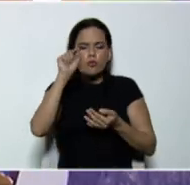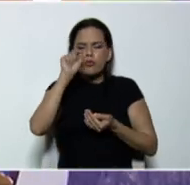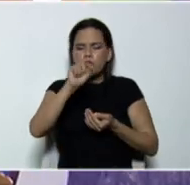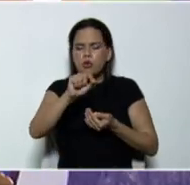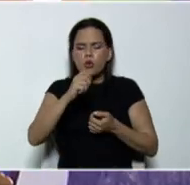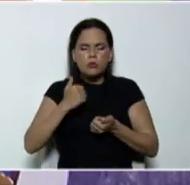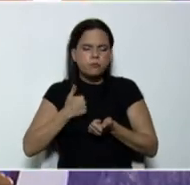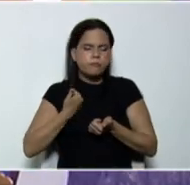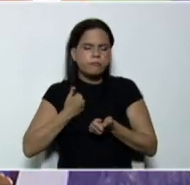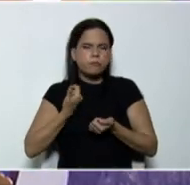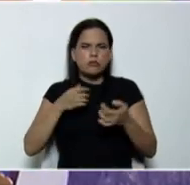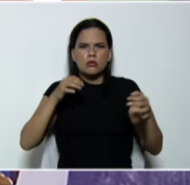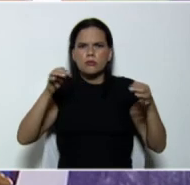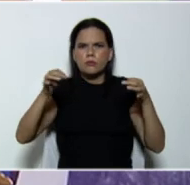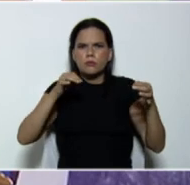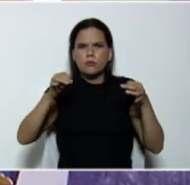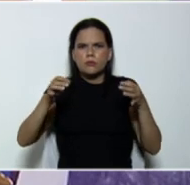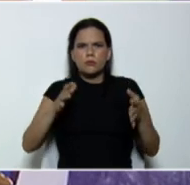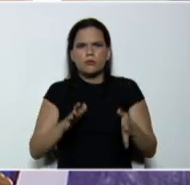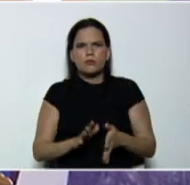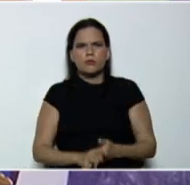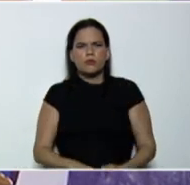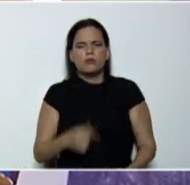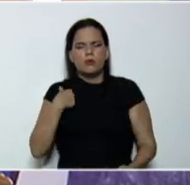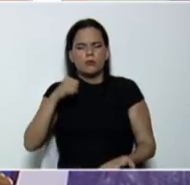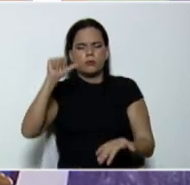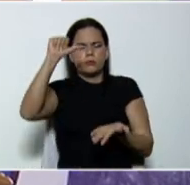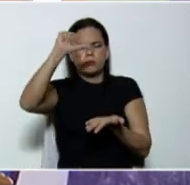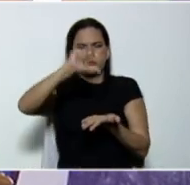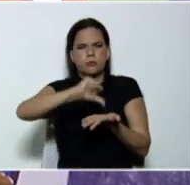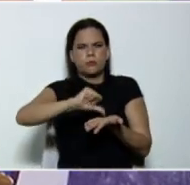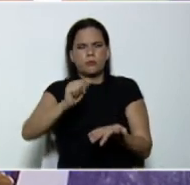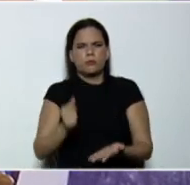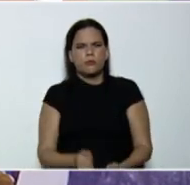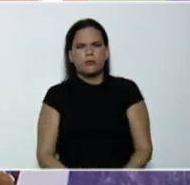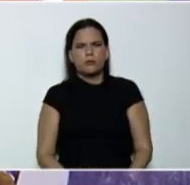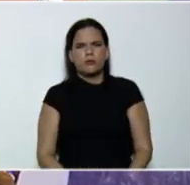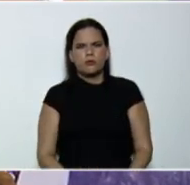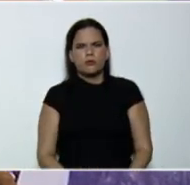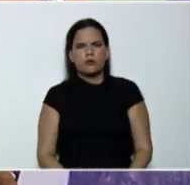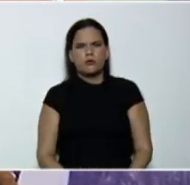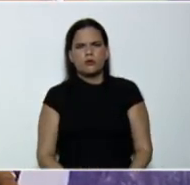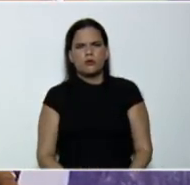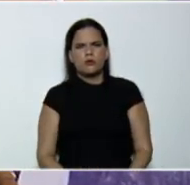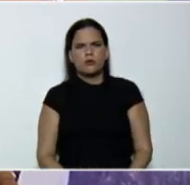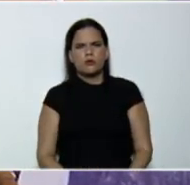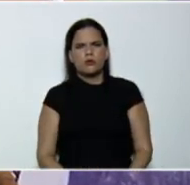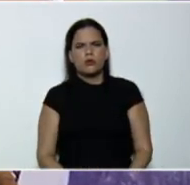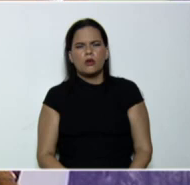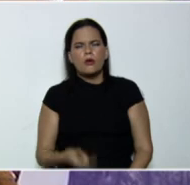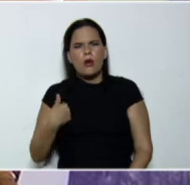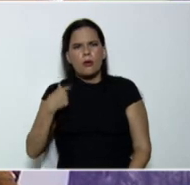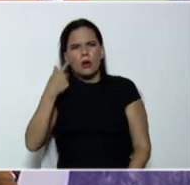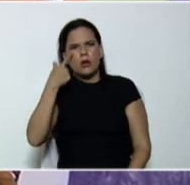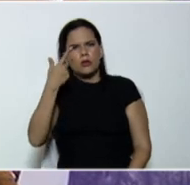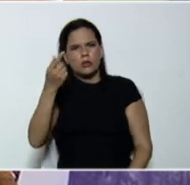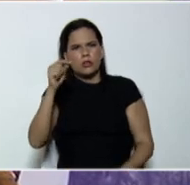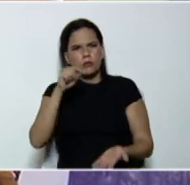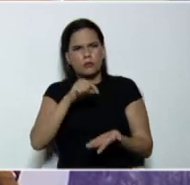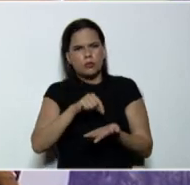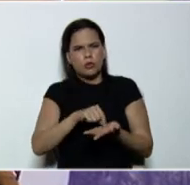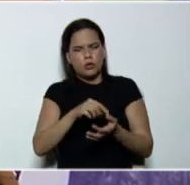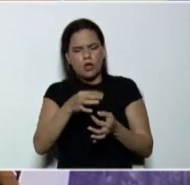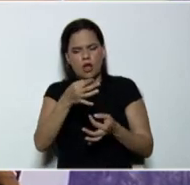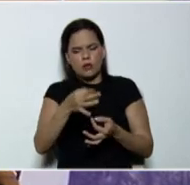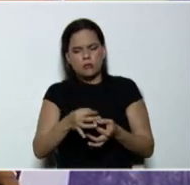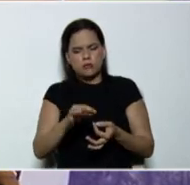mi hoja que sea centrado. Y con ese, lo que voy a colocar acá en este punto centrado es la punta que